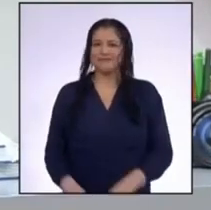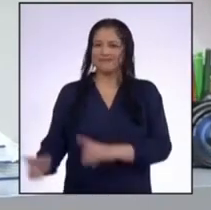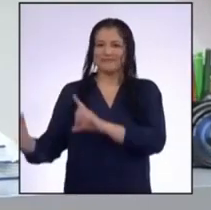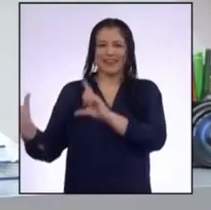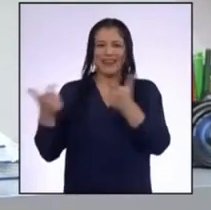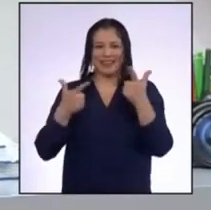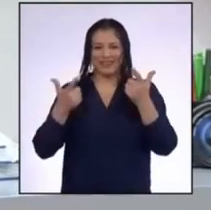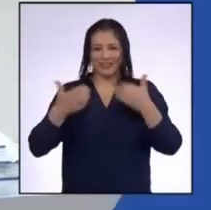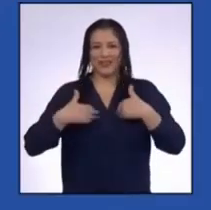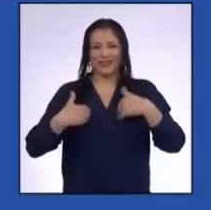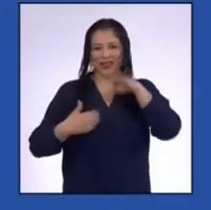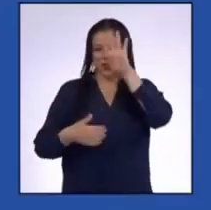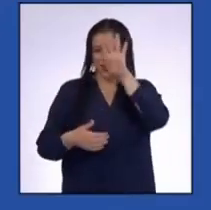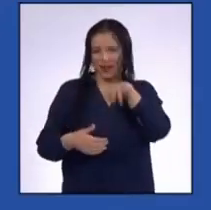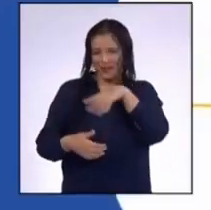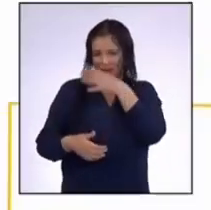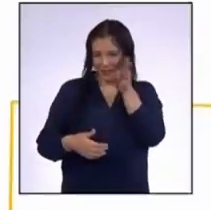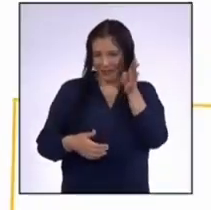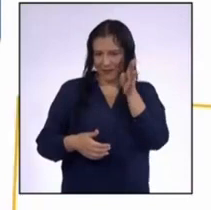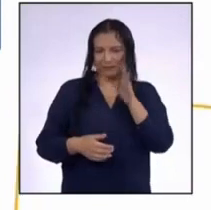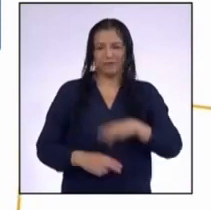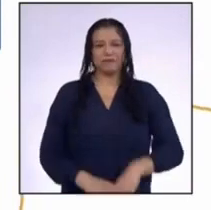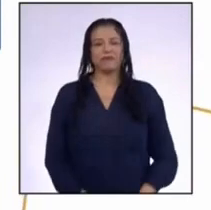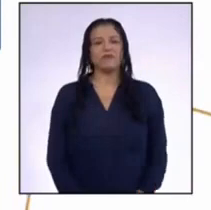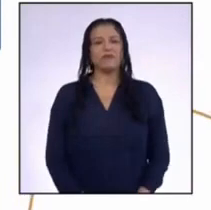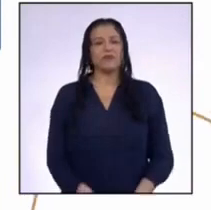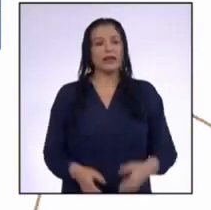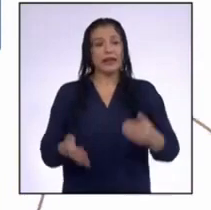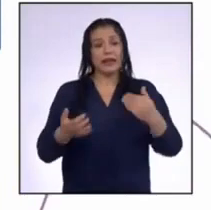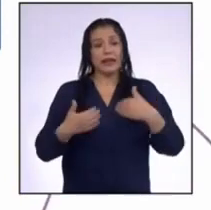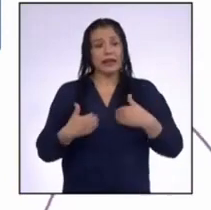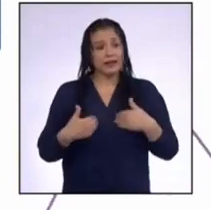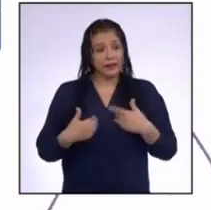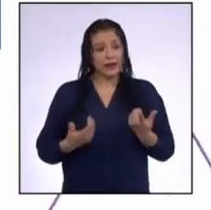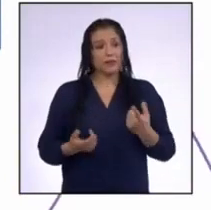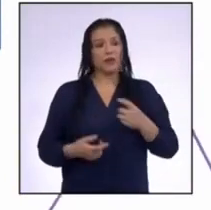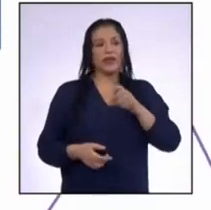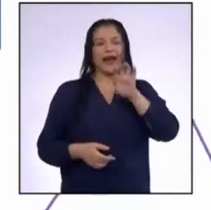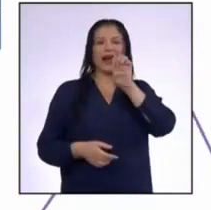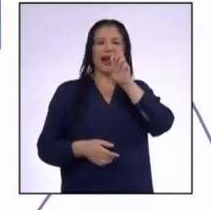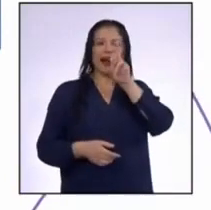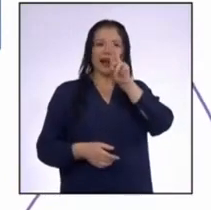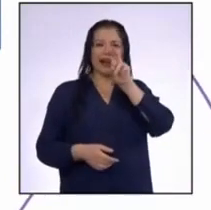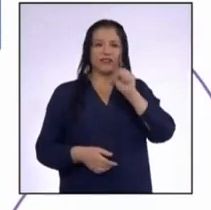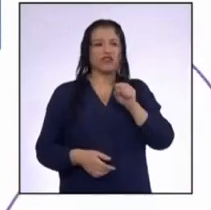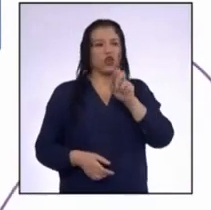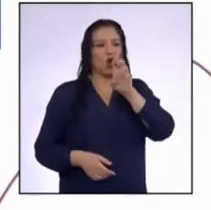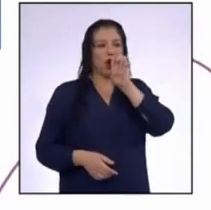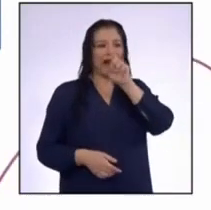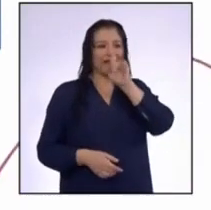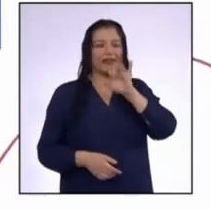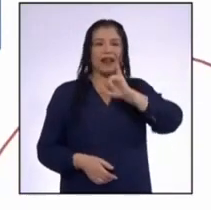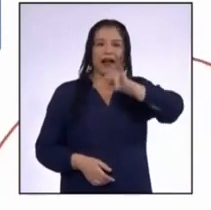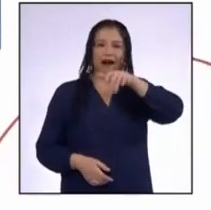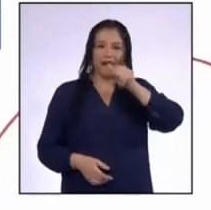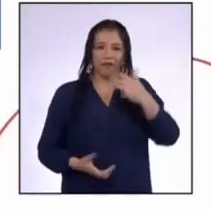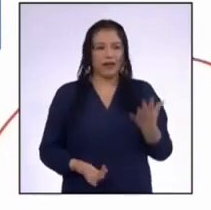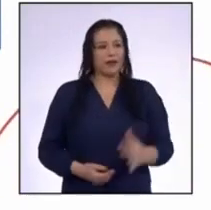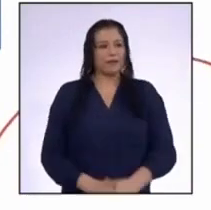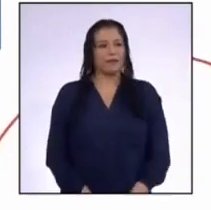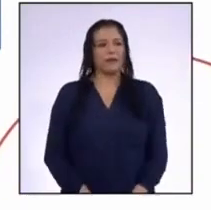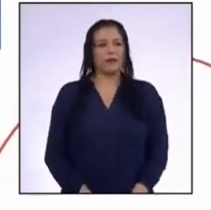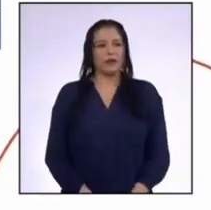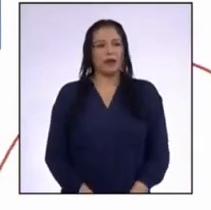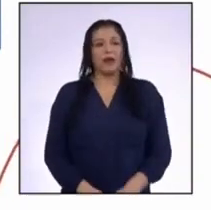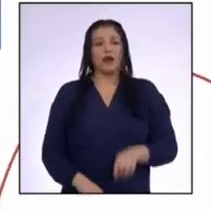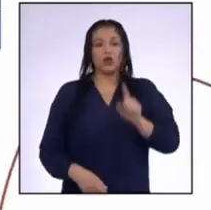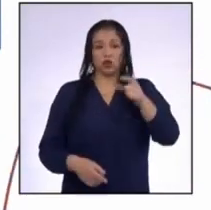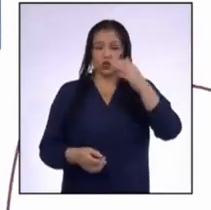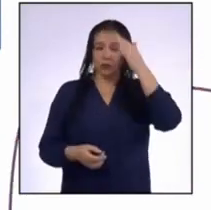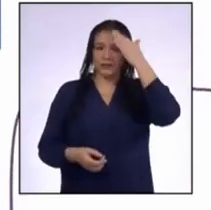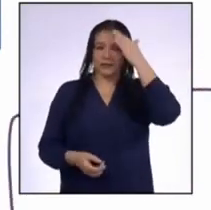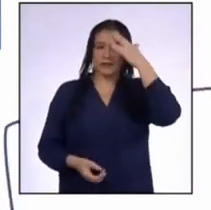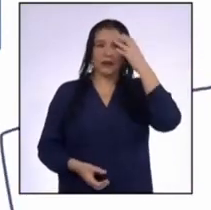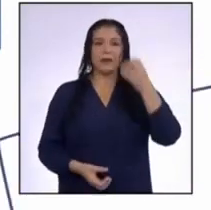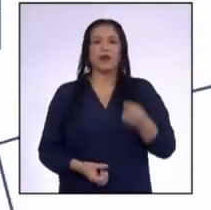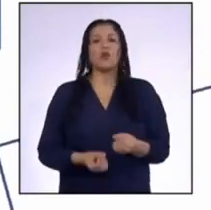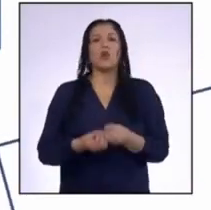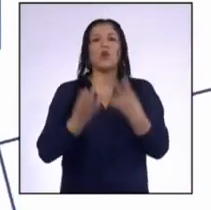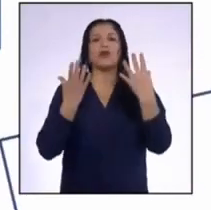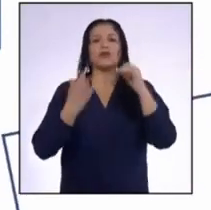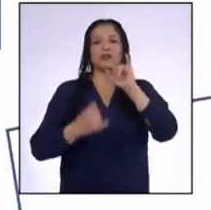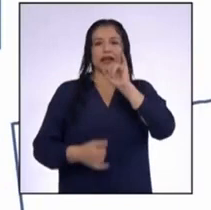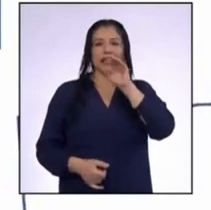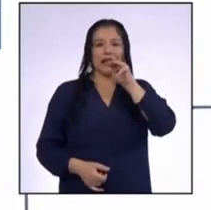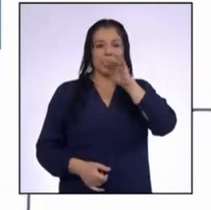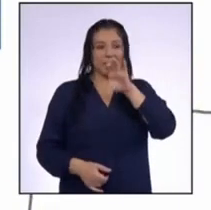¡Listo! Ya tengo la tabla. Tenemos los datos de Ernesto, Ethel y Javier. Miluska, tú calcularás el IMC